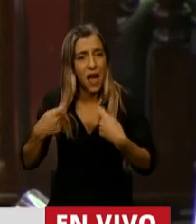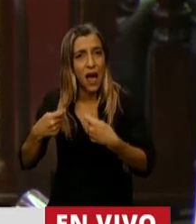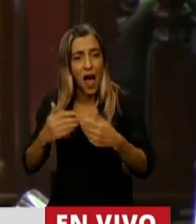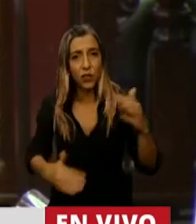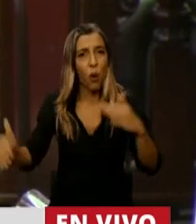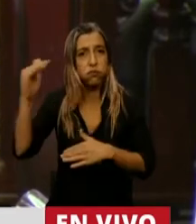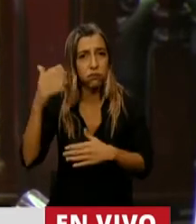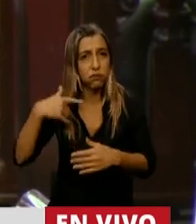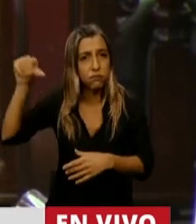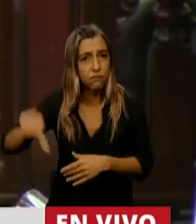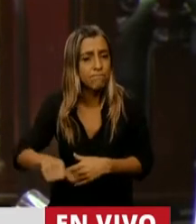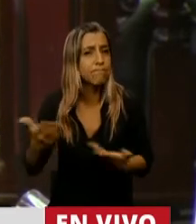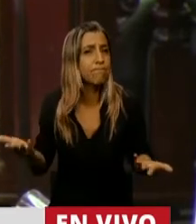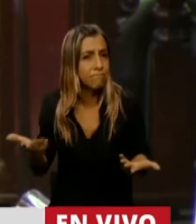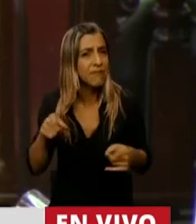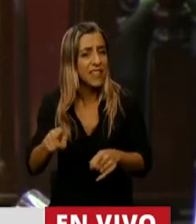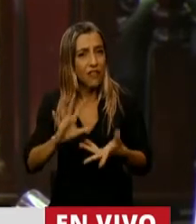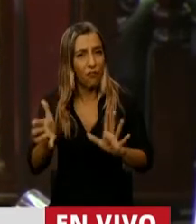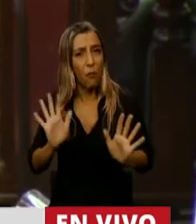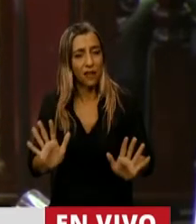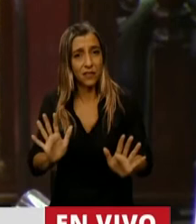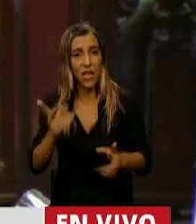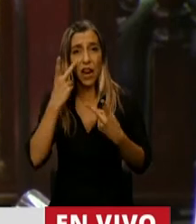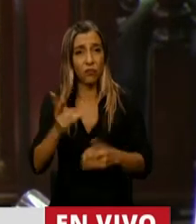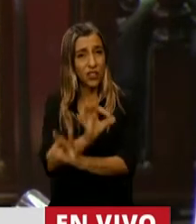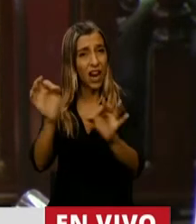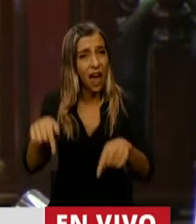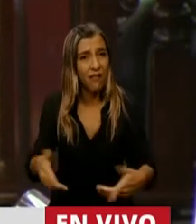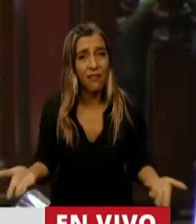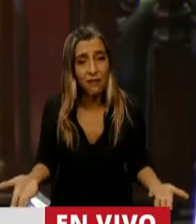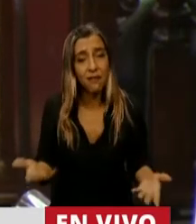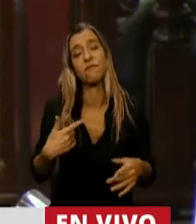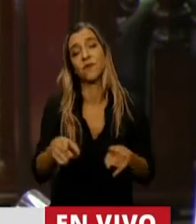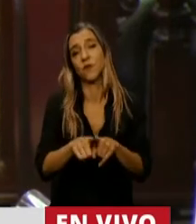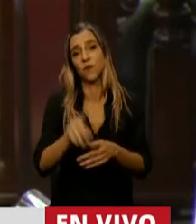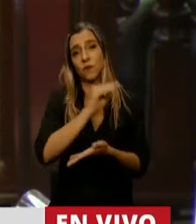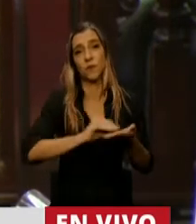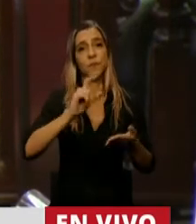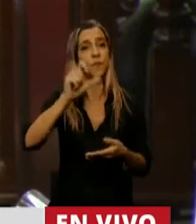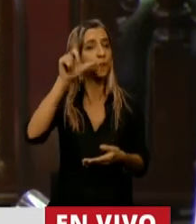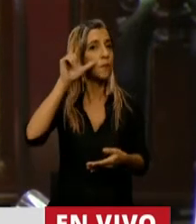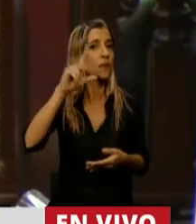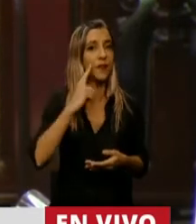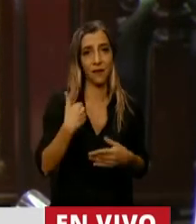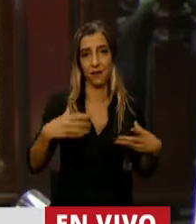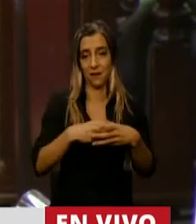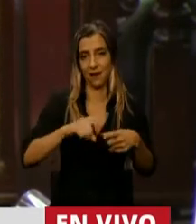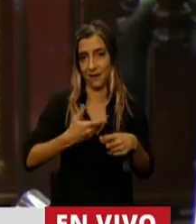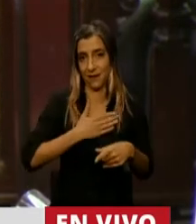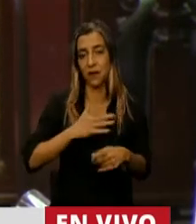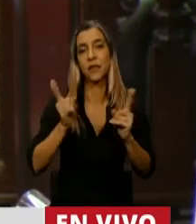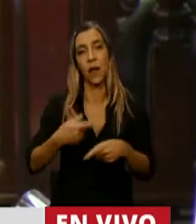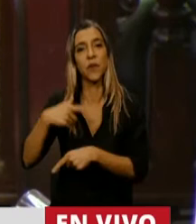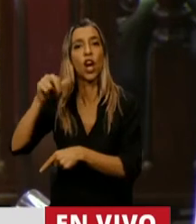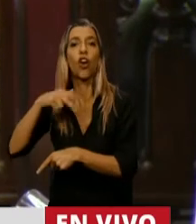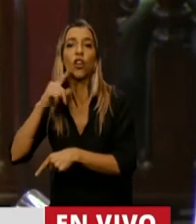Finalmente, presidente, porque ya el diputado Marcos Clery, de nuestro bloc, y también los diputados Contigiani y Esteve hablaron